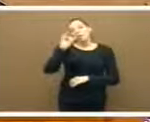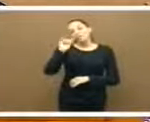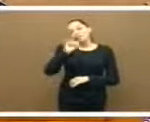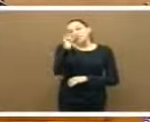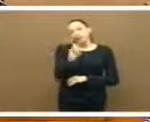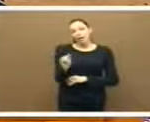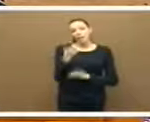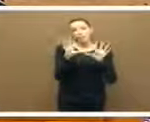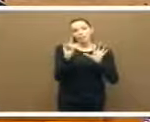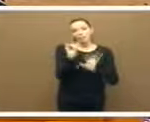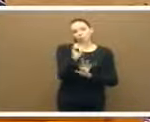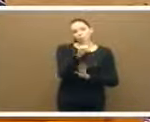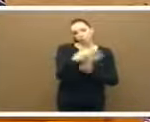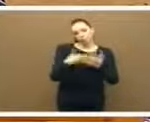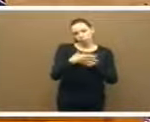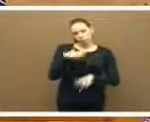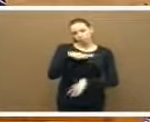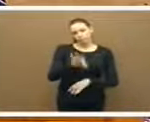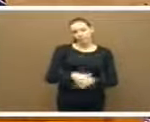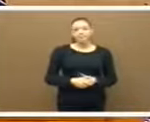para este conjunto de enmiendas.